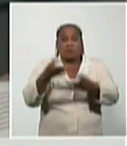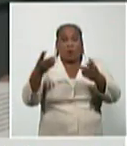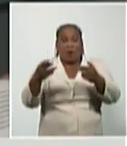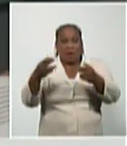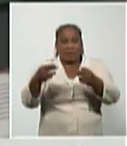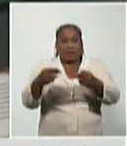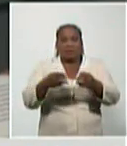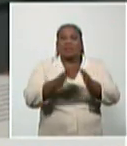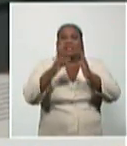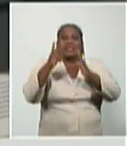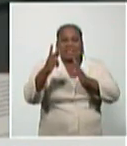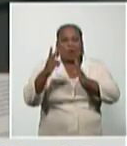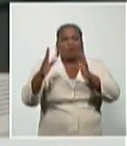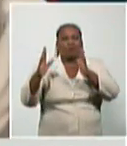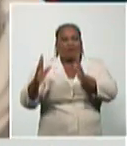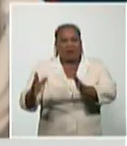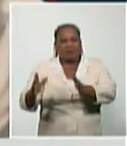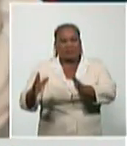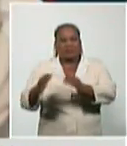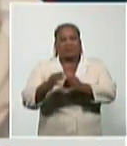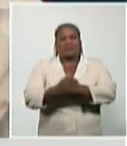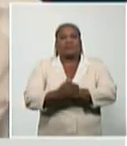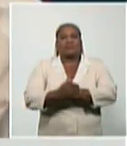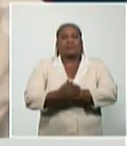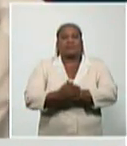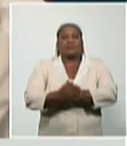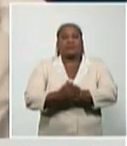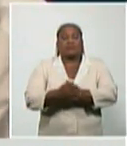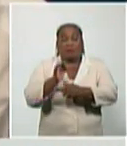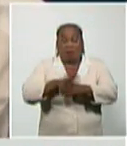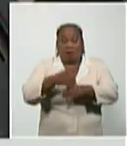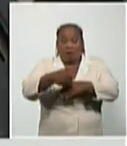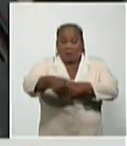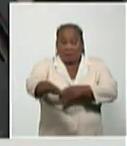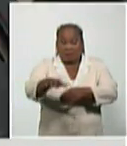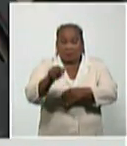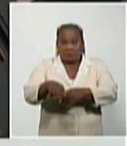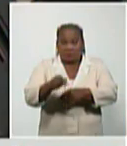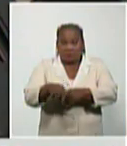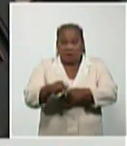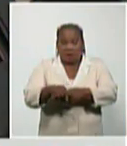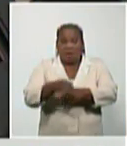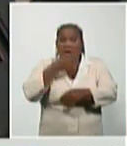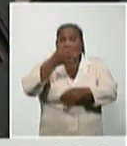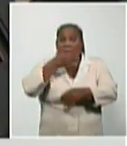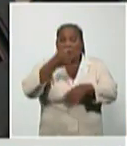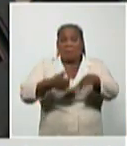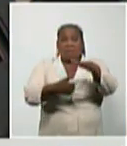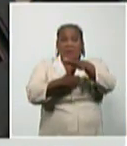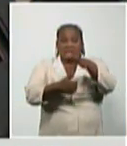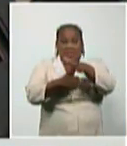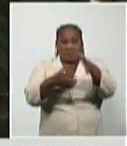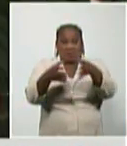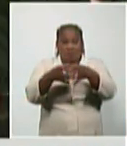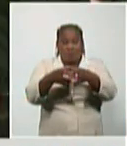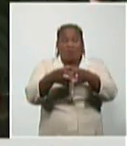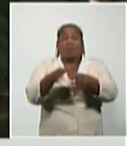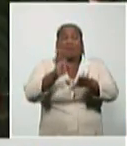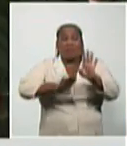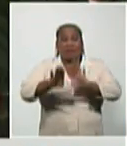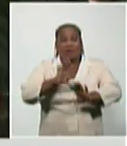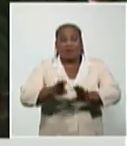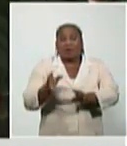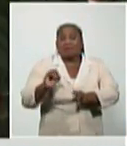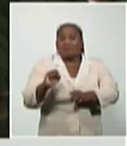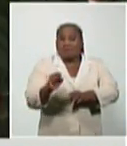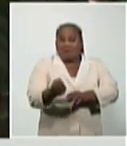atendiendo a la situación epidemiológica. A partir de ahora, informó Iván Izquierdo Alonso, presidente de dicho órgano, se refuerzan las medidas restrictivas